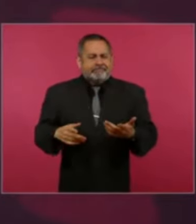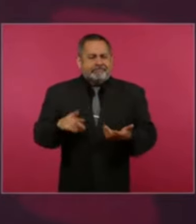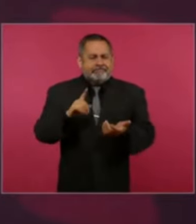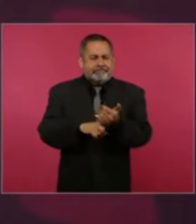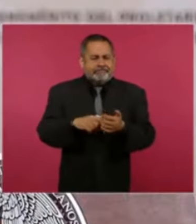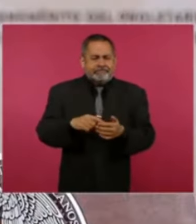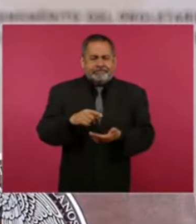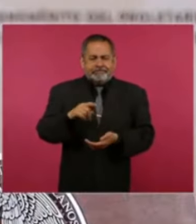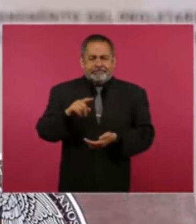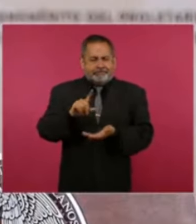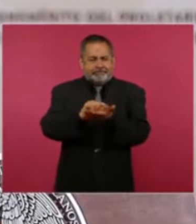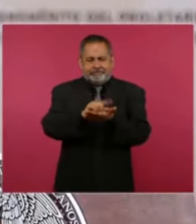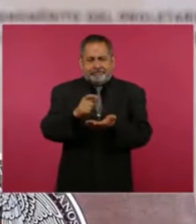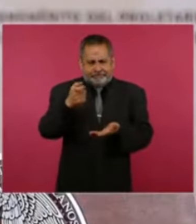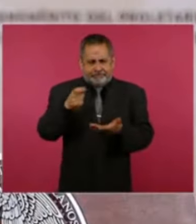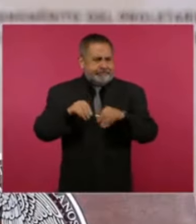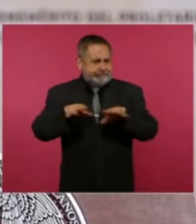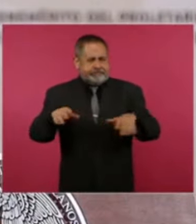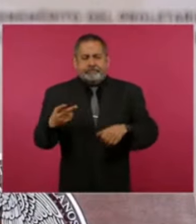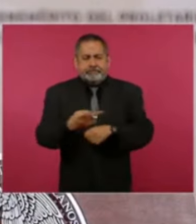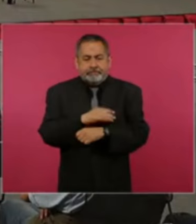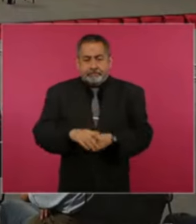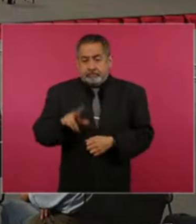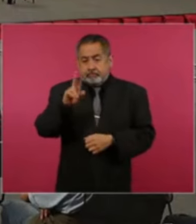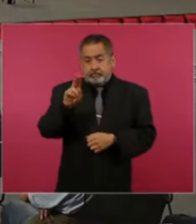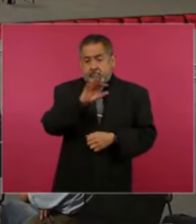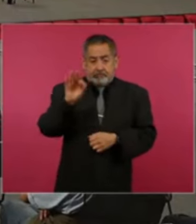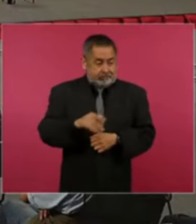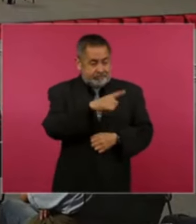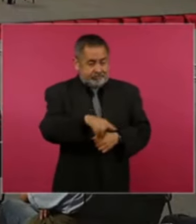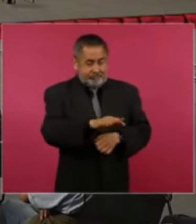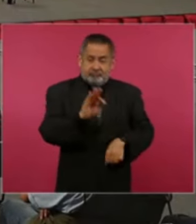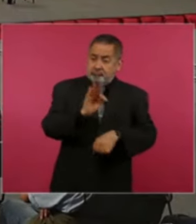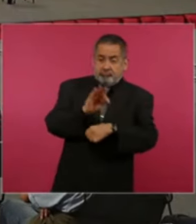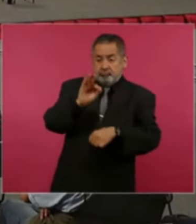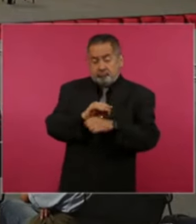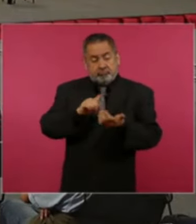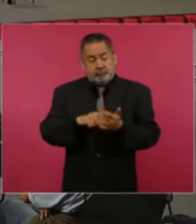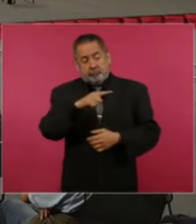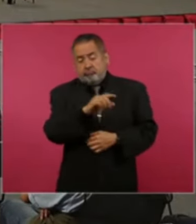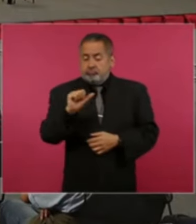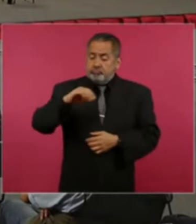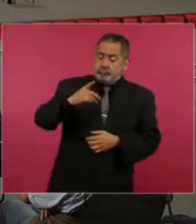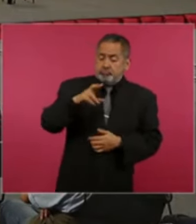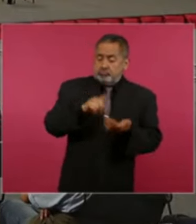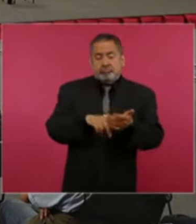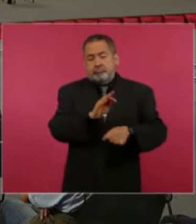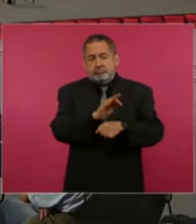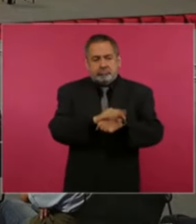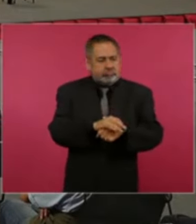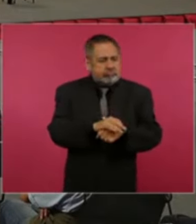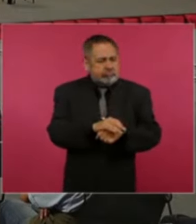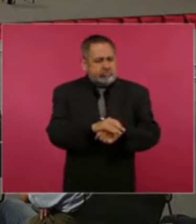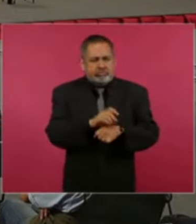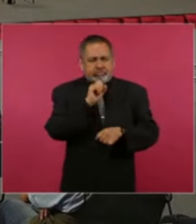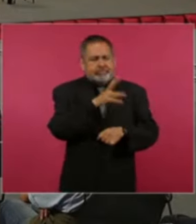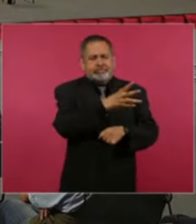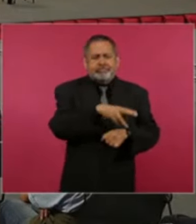la red social X. Más del 80% de las cuentas que defendieron a Amparo Casar también participan en la campaña